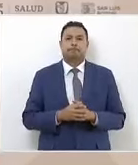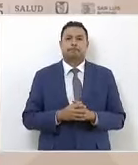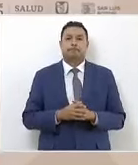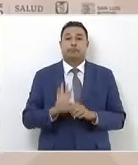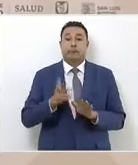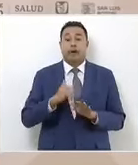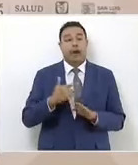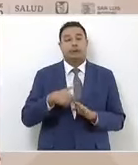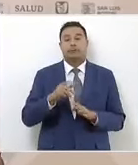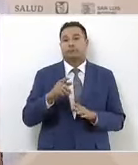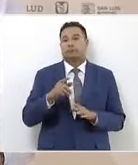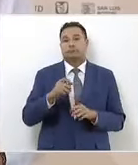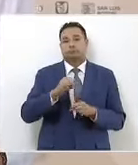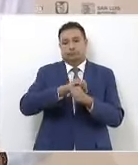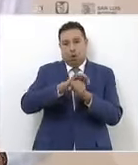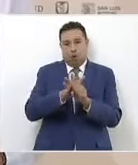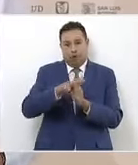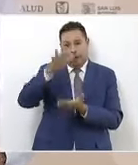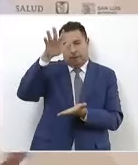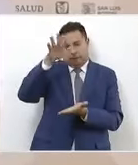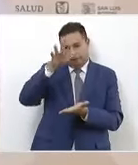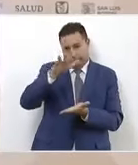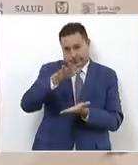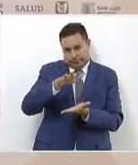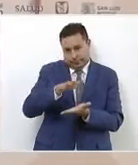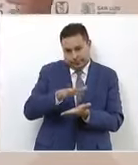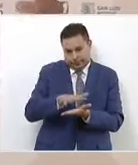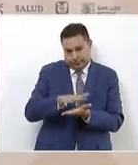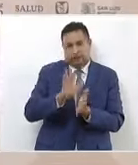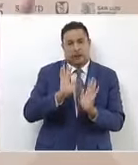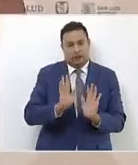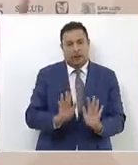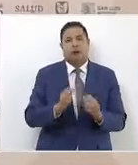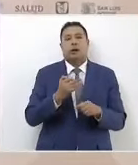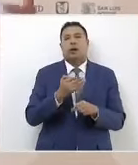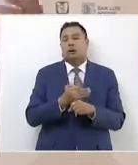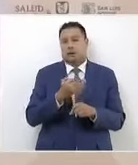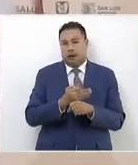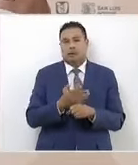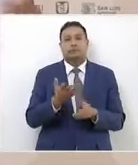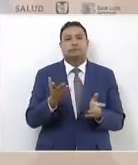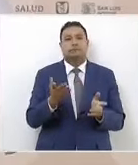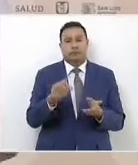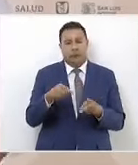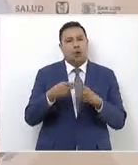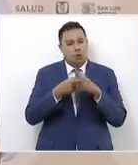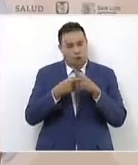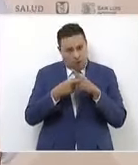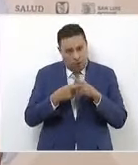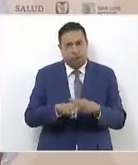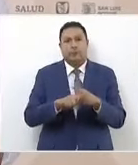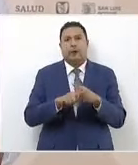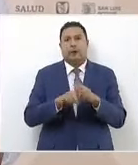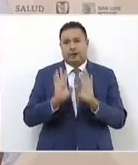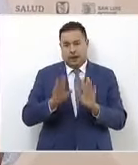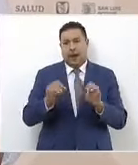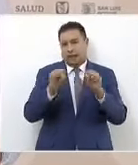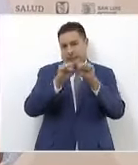bajó la intensidad de la pandemia y ahora pues estamos echando a andar este